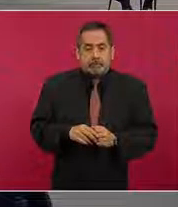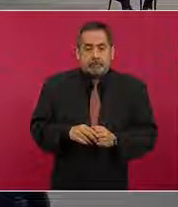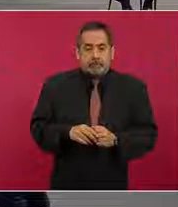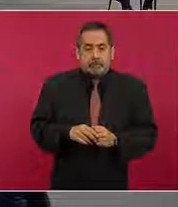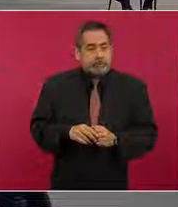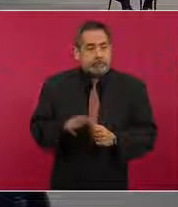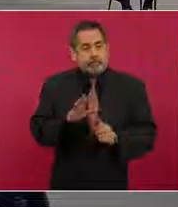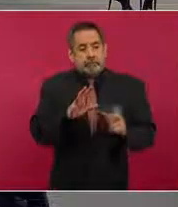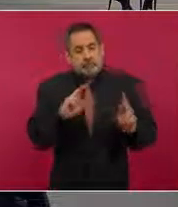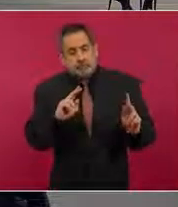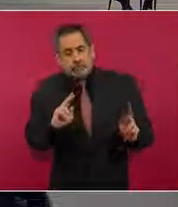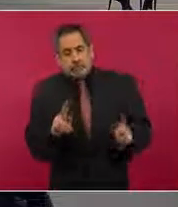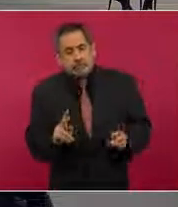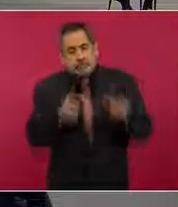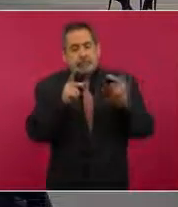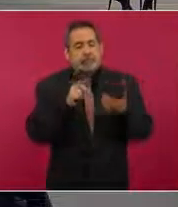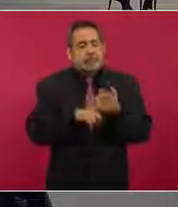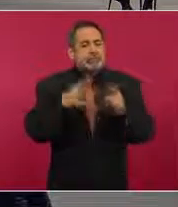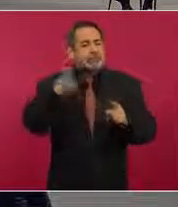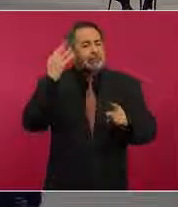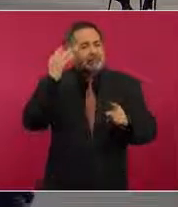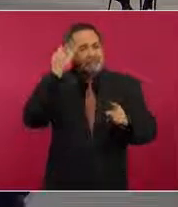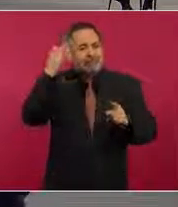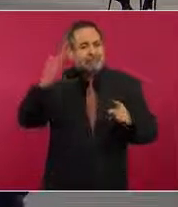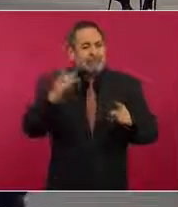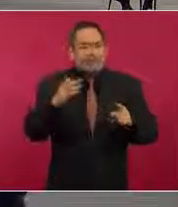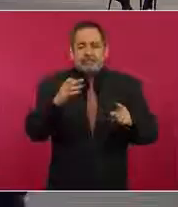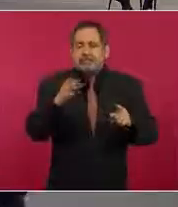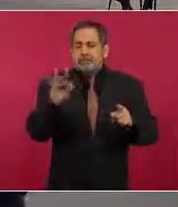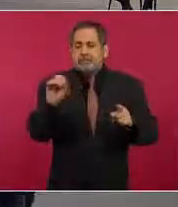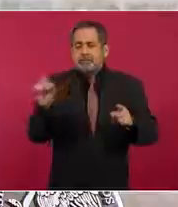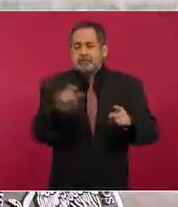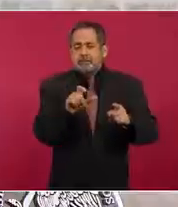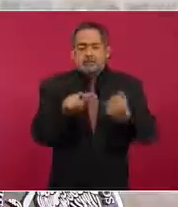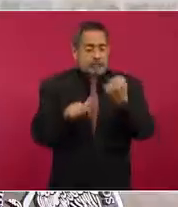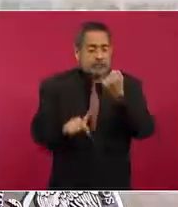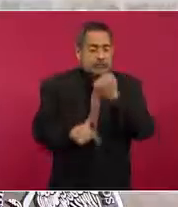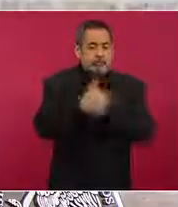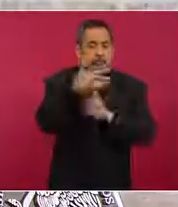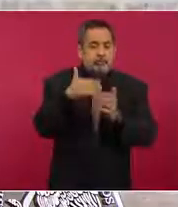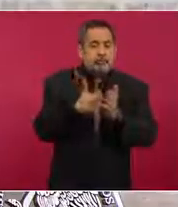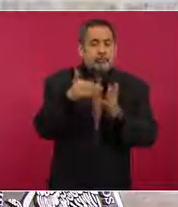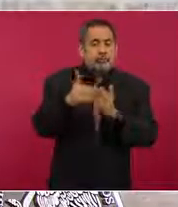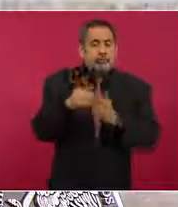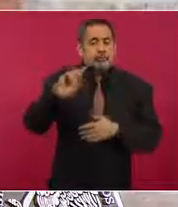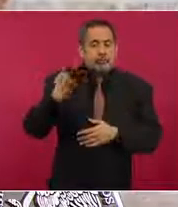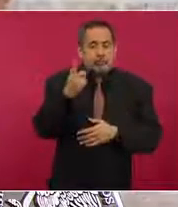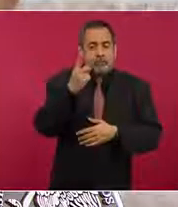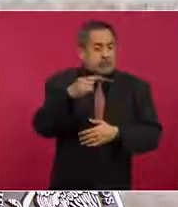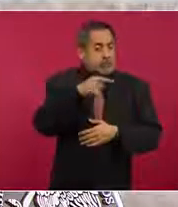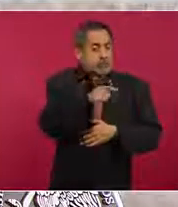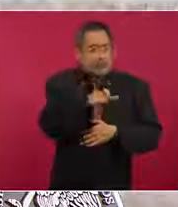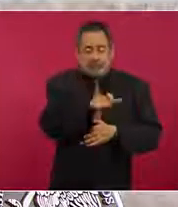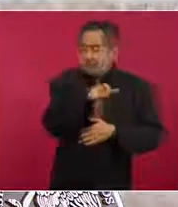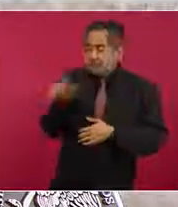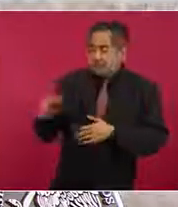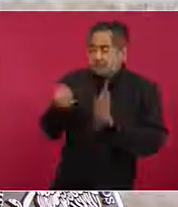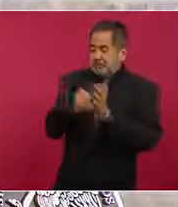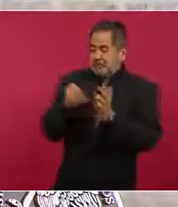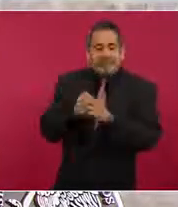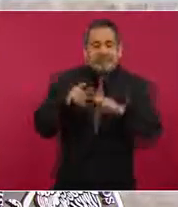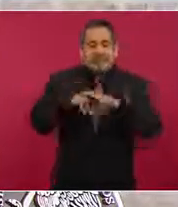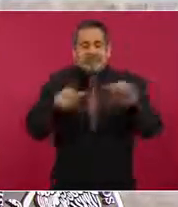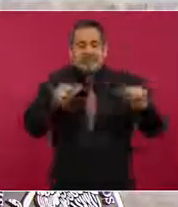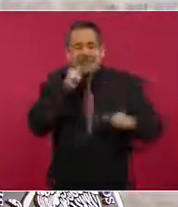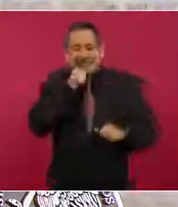se vendió cuando Fox en 12 millones de dólares y no pagaron ni un centavo